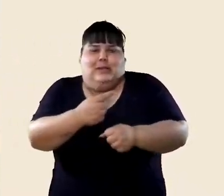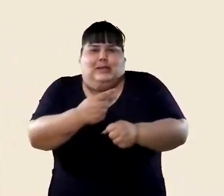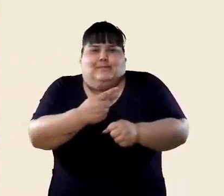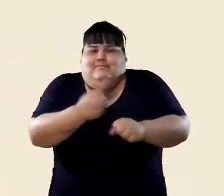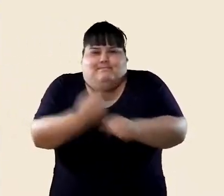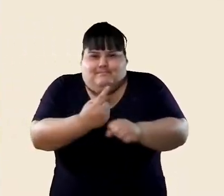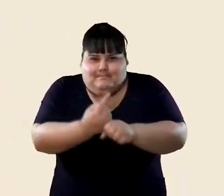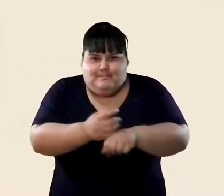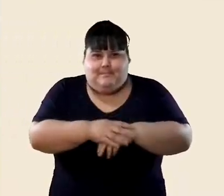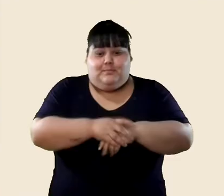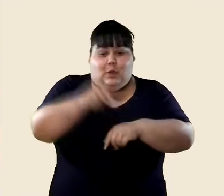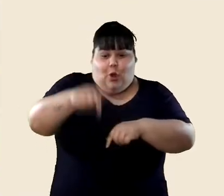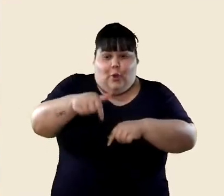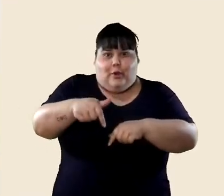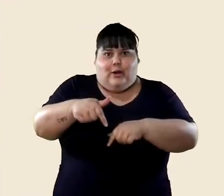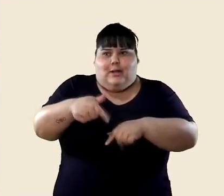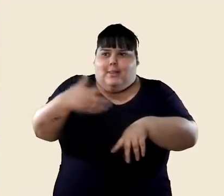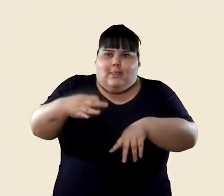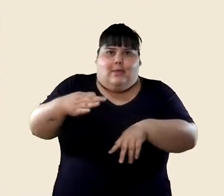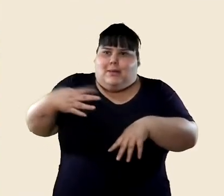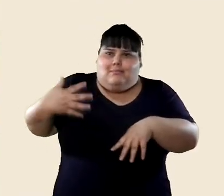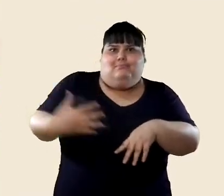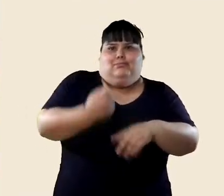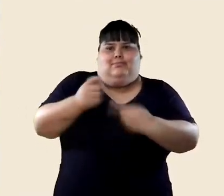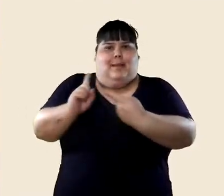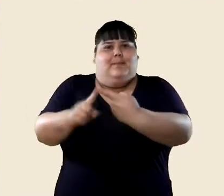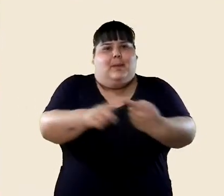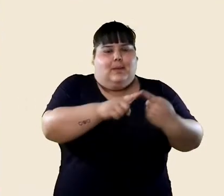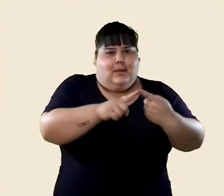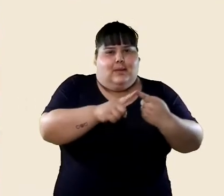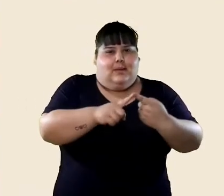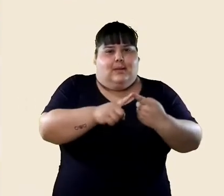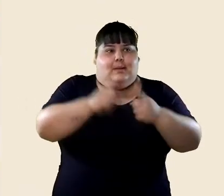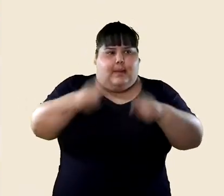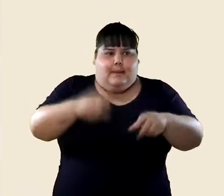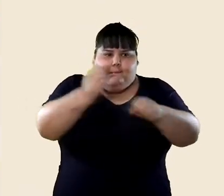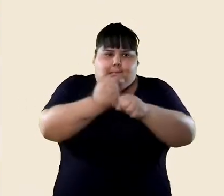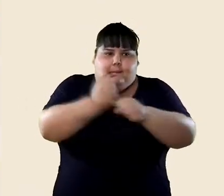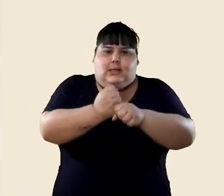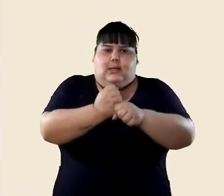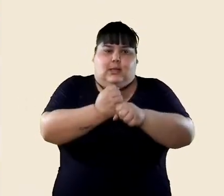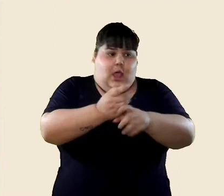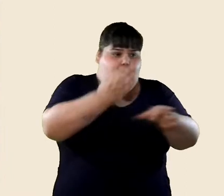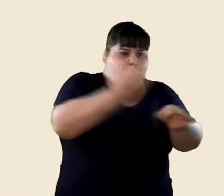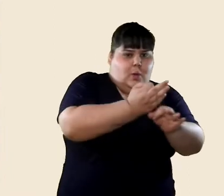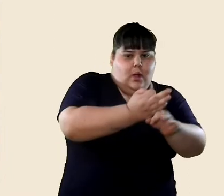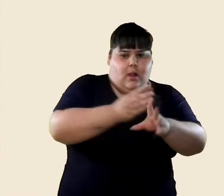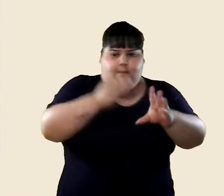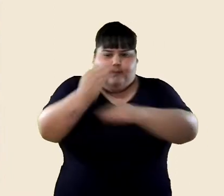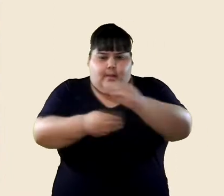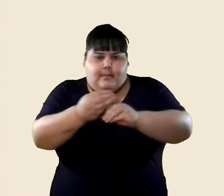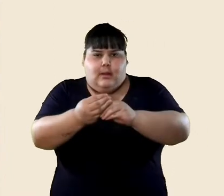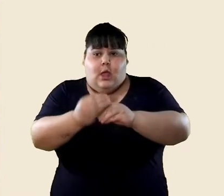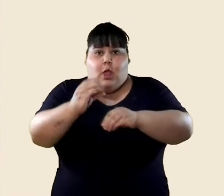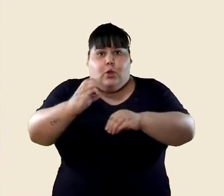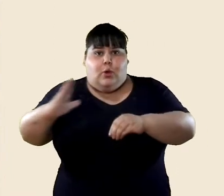hoy en día hay que retomar esos lazos y lógicamente trabajar con mucha conexión entre la escuela, la familia,